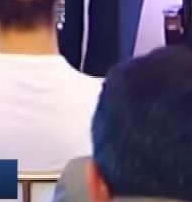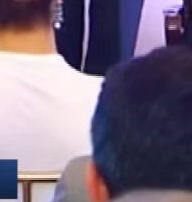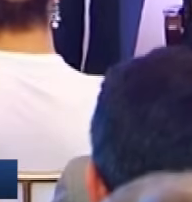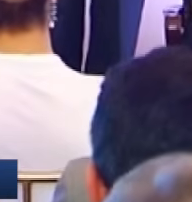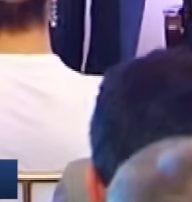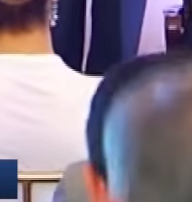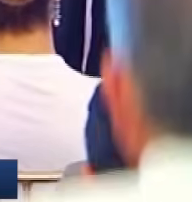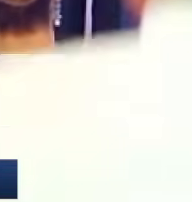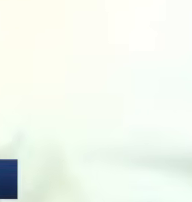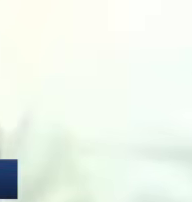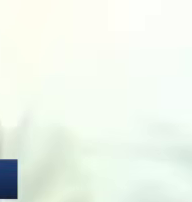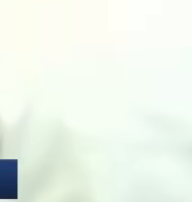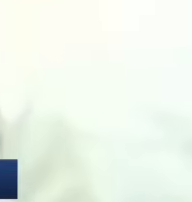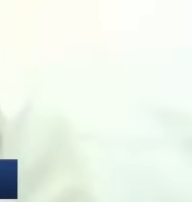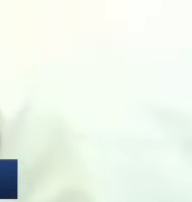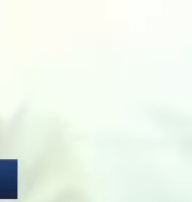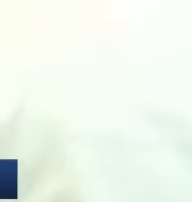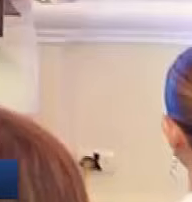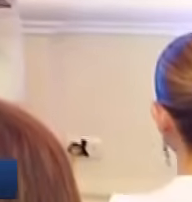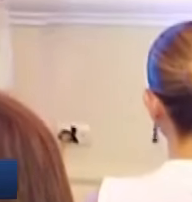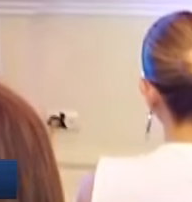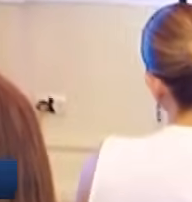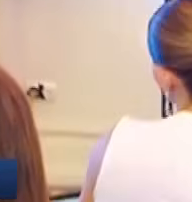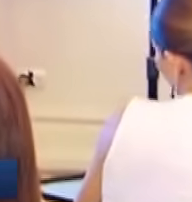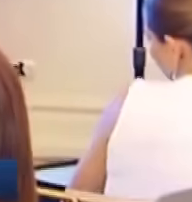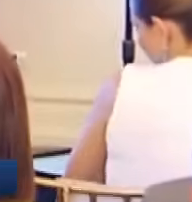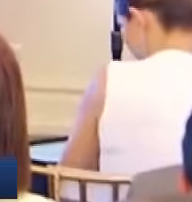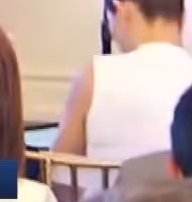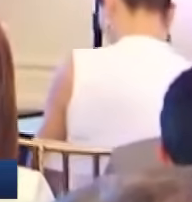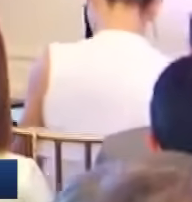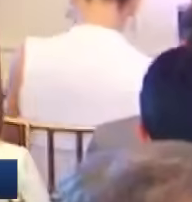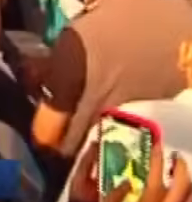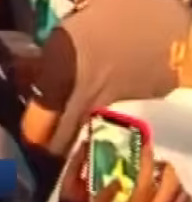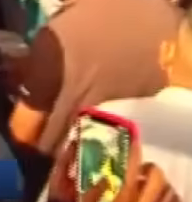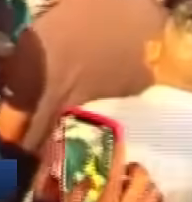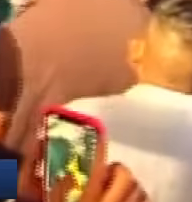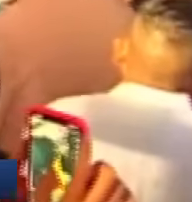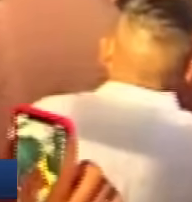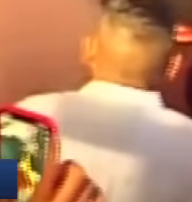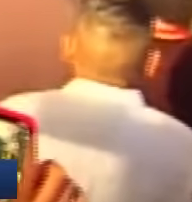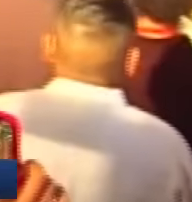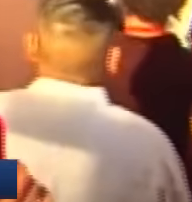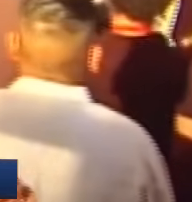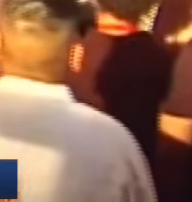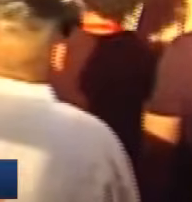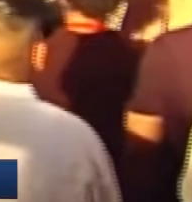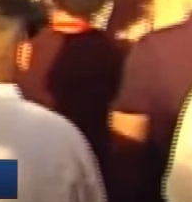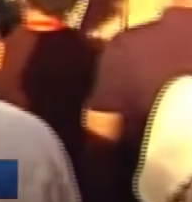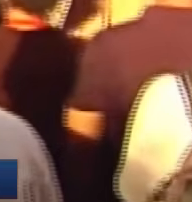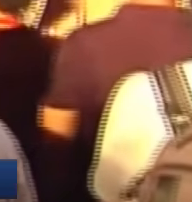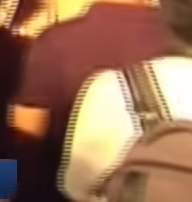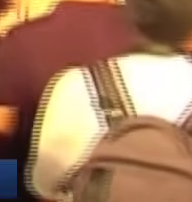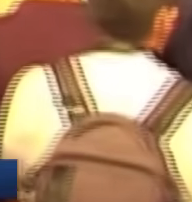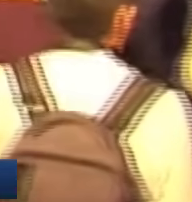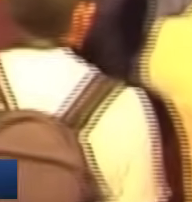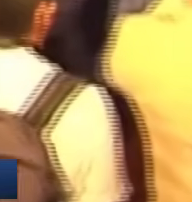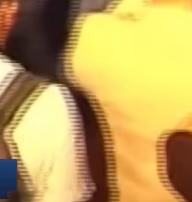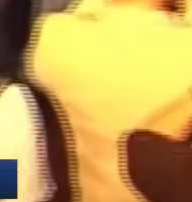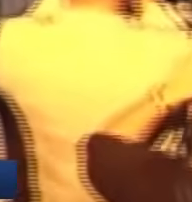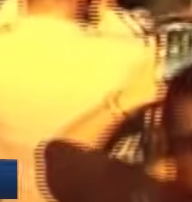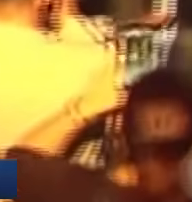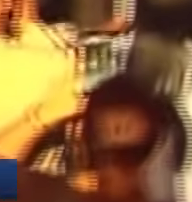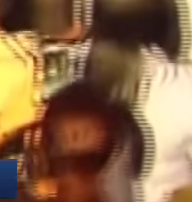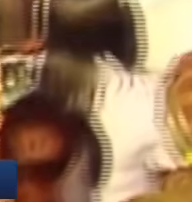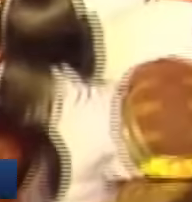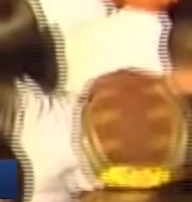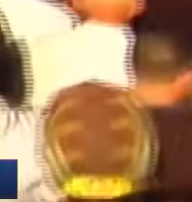presidente Daniel Noboa expresó que han reactivado proyectos energéticos abandonados, mientras que en la segunda, el alcalde dijo que la urbe porteña